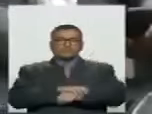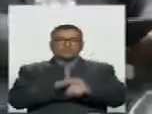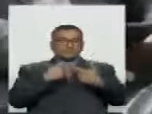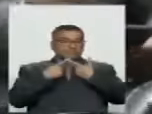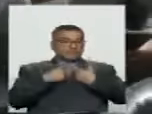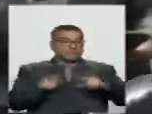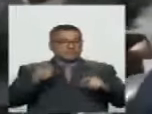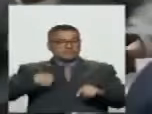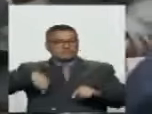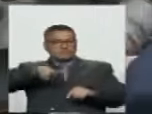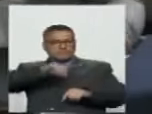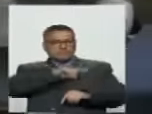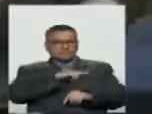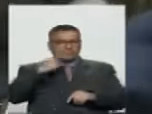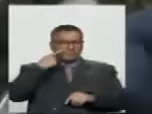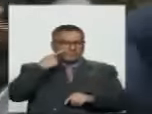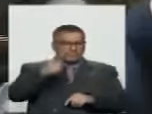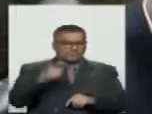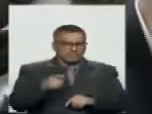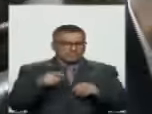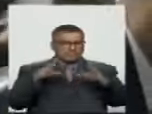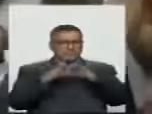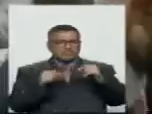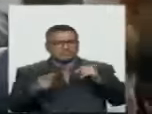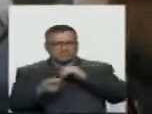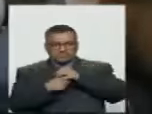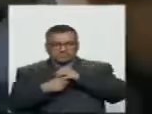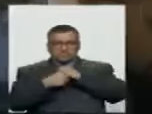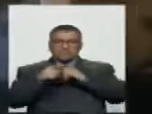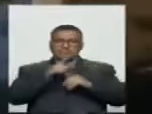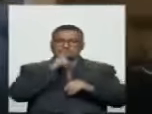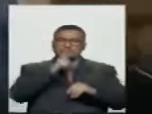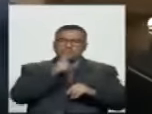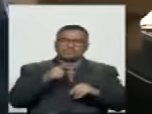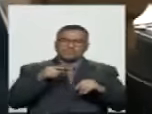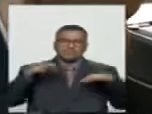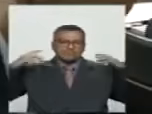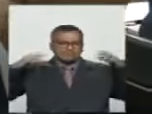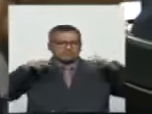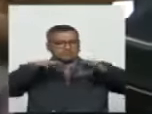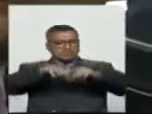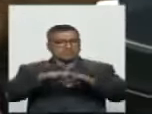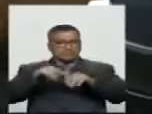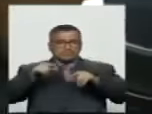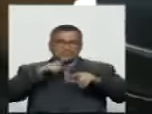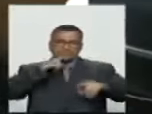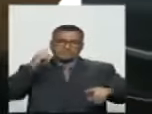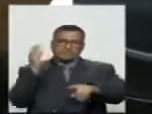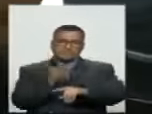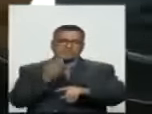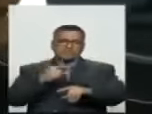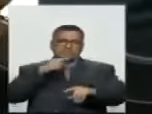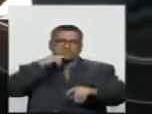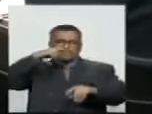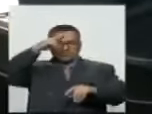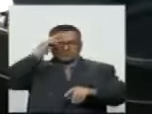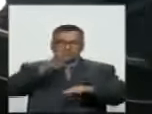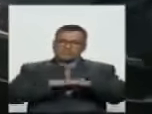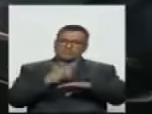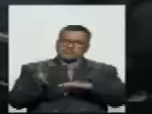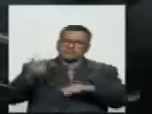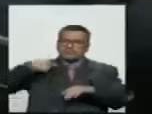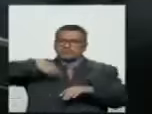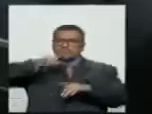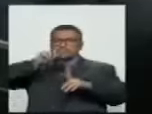todo lo que nosotros vimos de esos operadores digitales, mal llamados influencers, que insultaron incluso a sus padres porque tenían